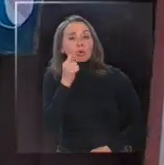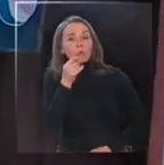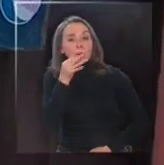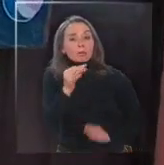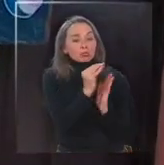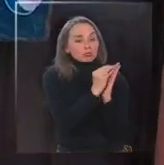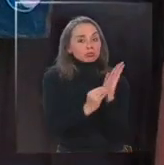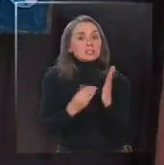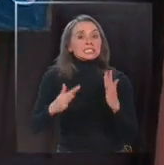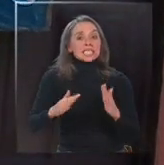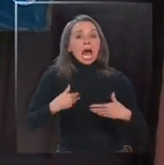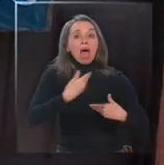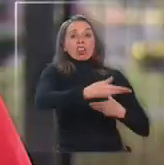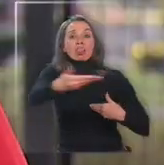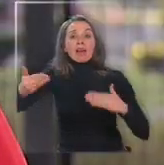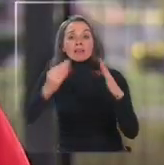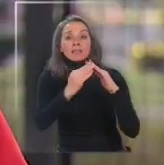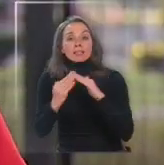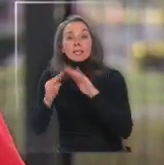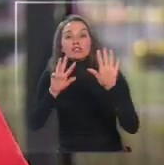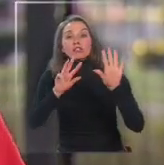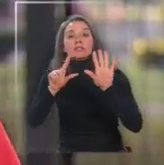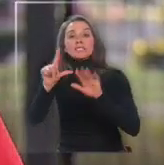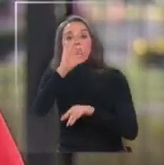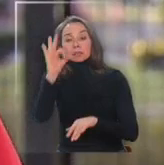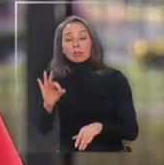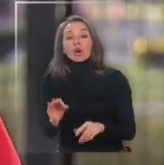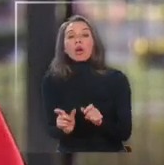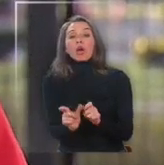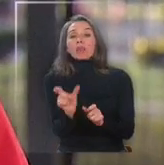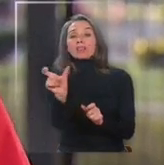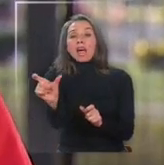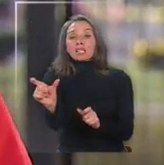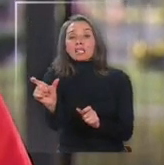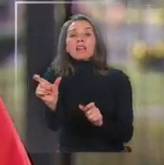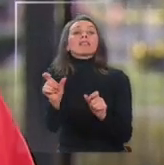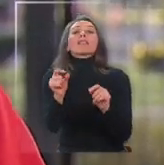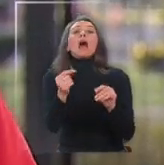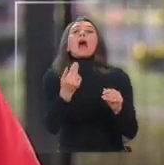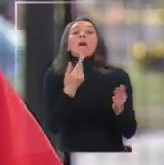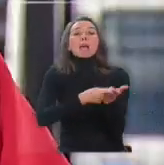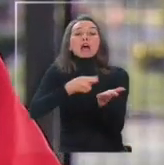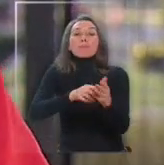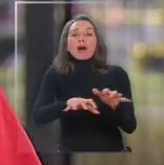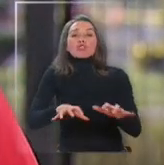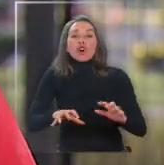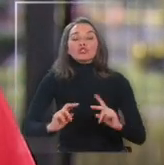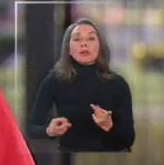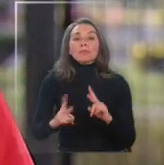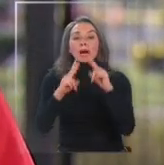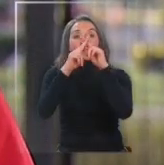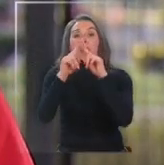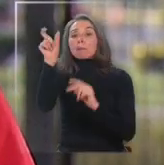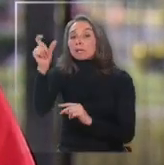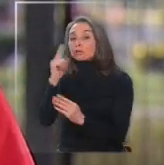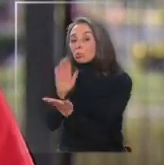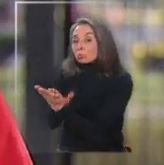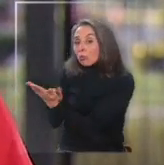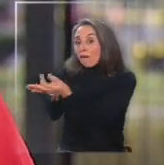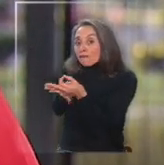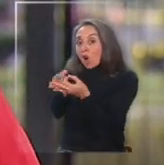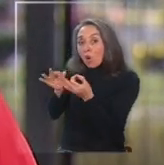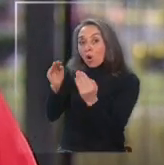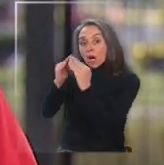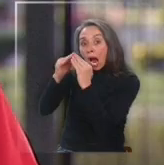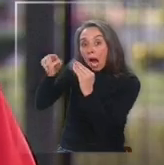un 97% y lo que está pendiente son la entrega de algunas tarjetas del Banco de Materiales de personas que recientemente pudieron acreditar estas